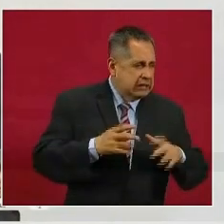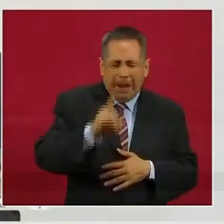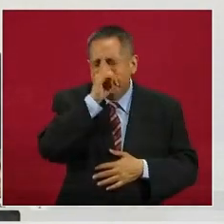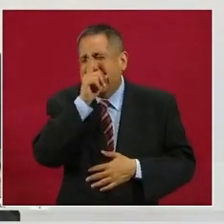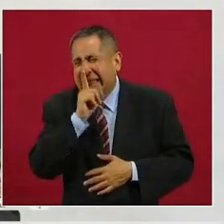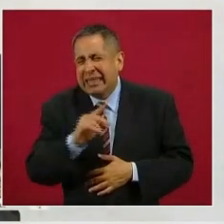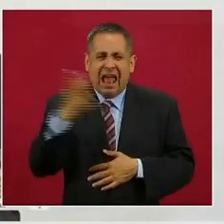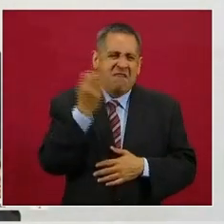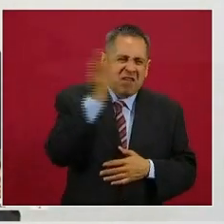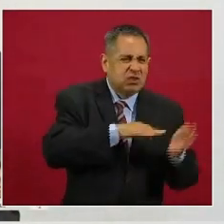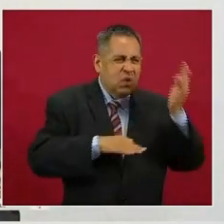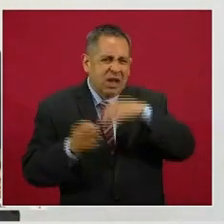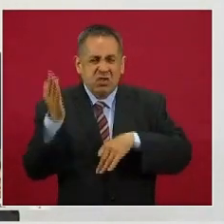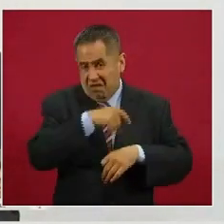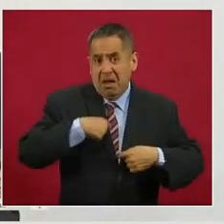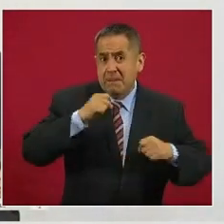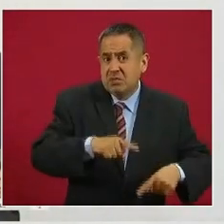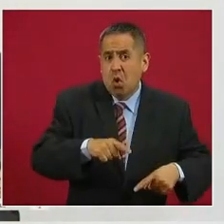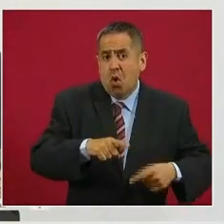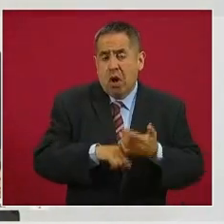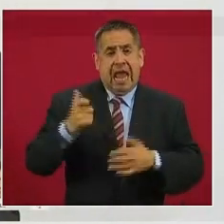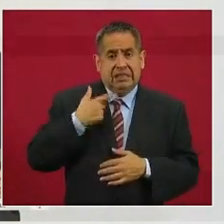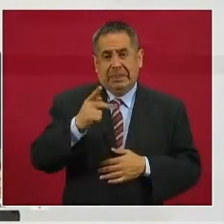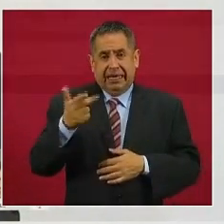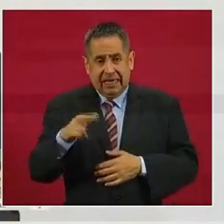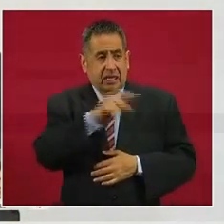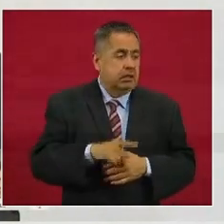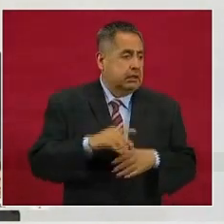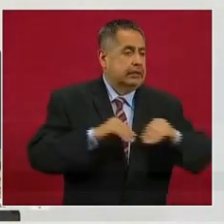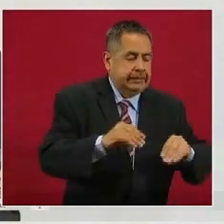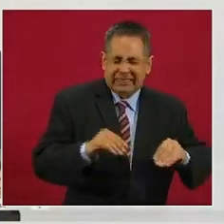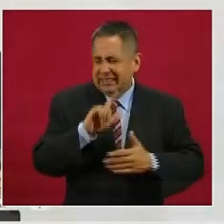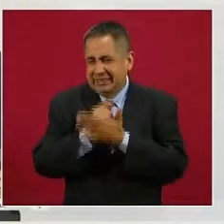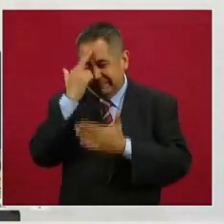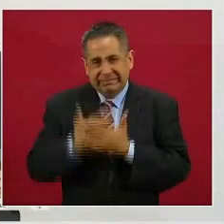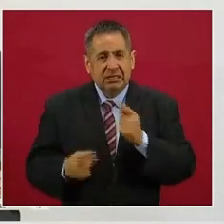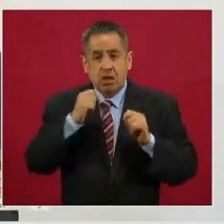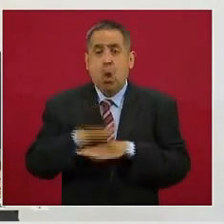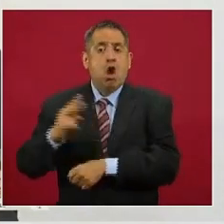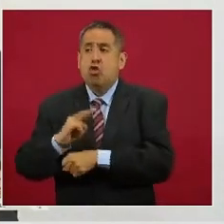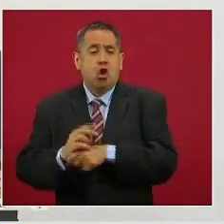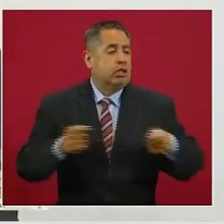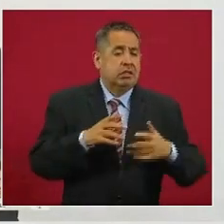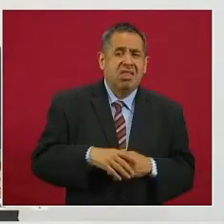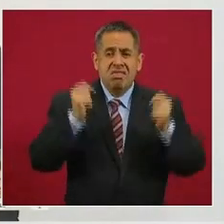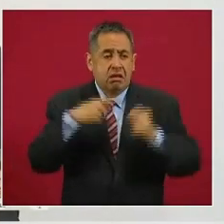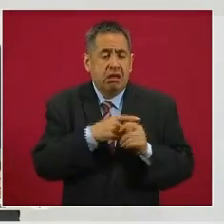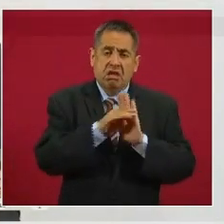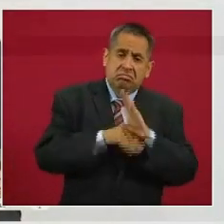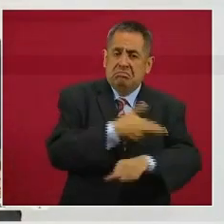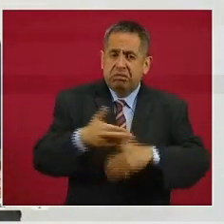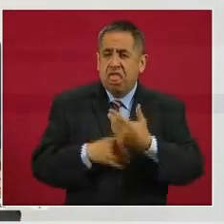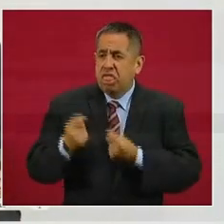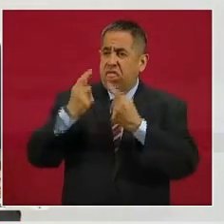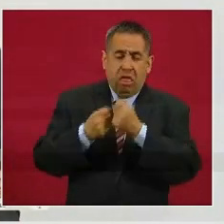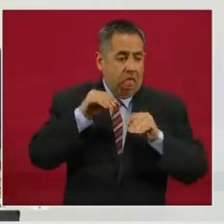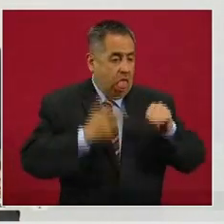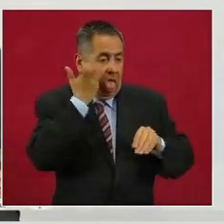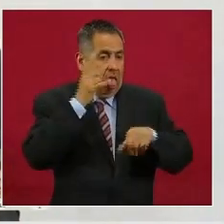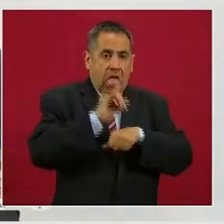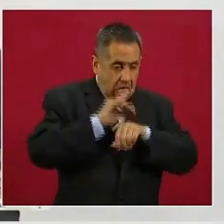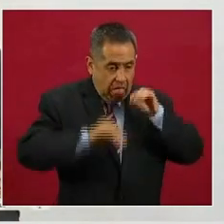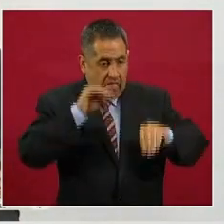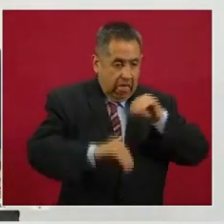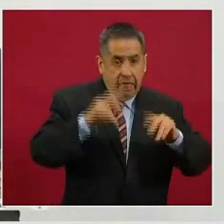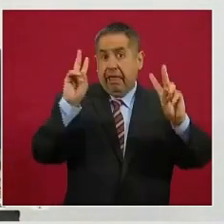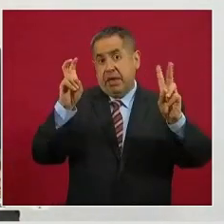esta mentira y de esas falsedades, llevando a cabo diligencias absolutamente reprobables, sin ningún control legal ni respeto a los procedimientos para sostener esa